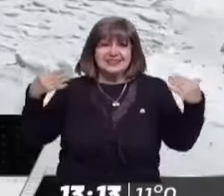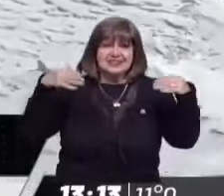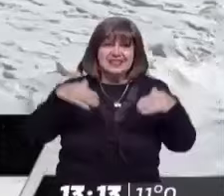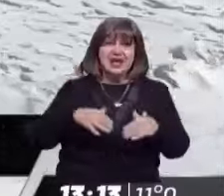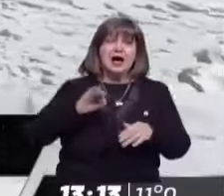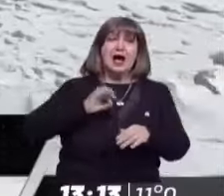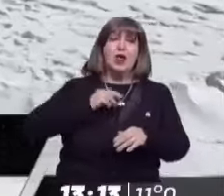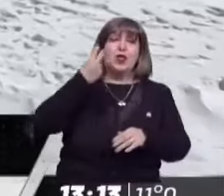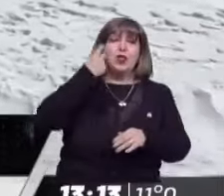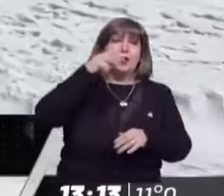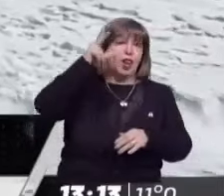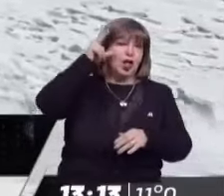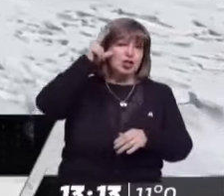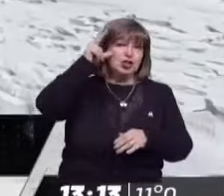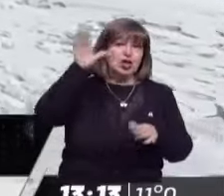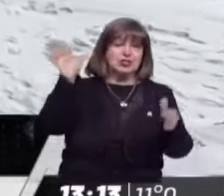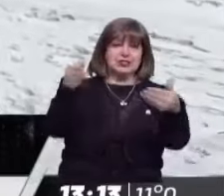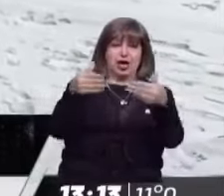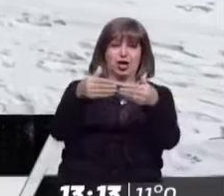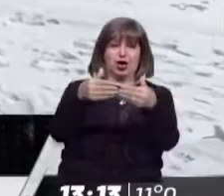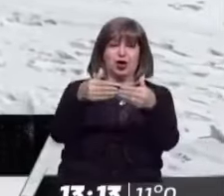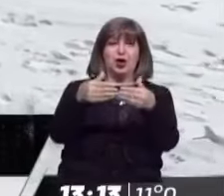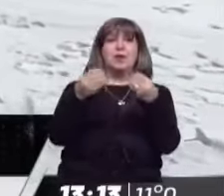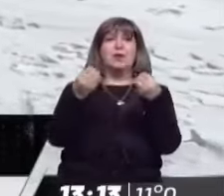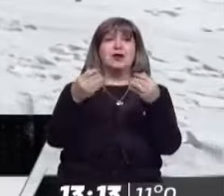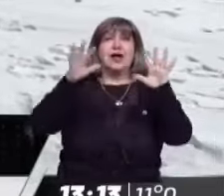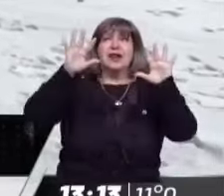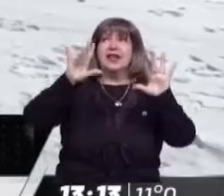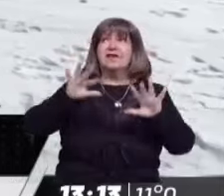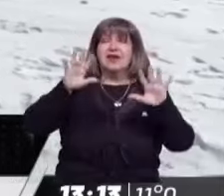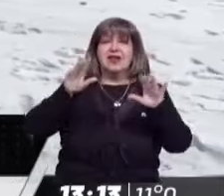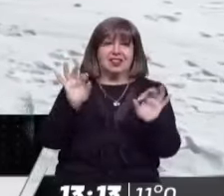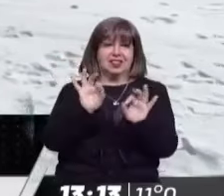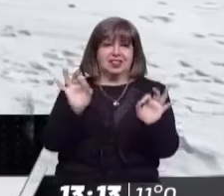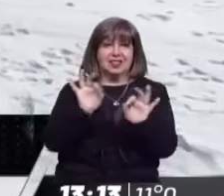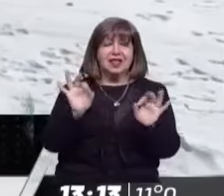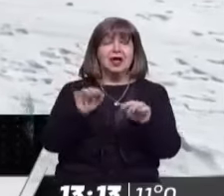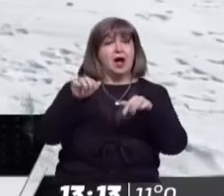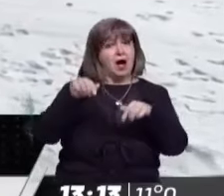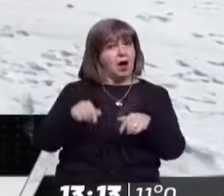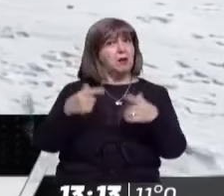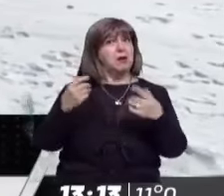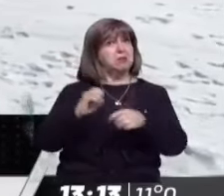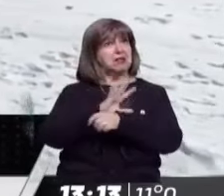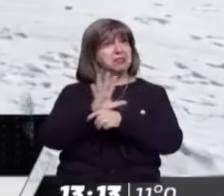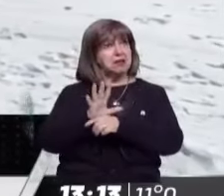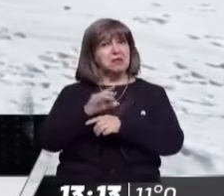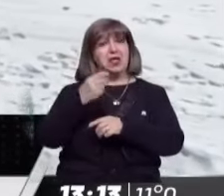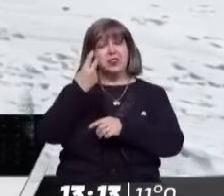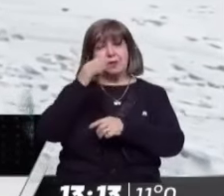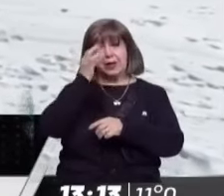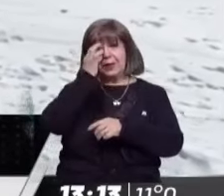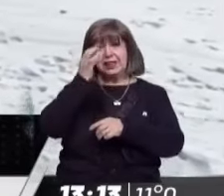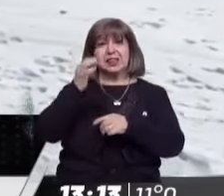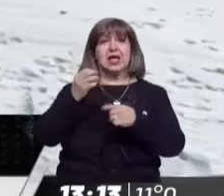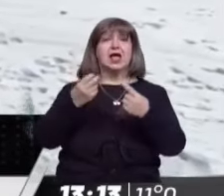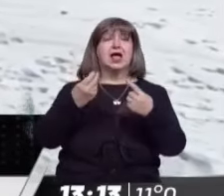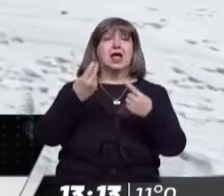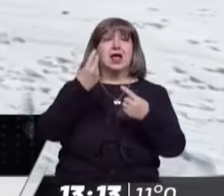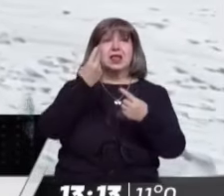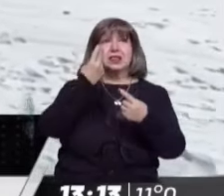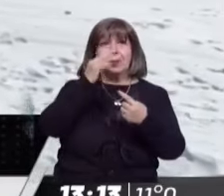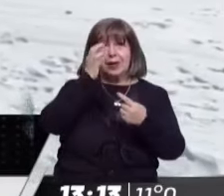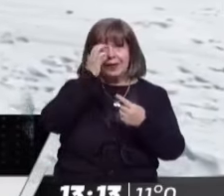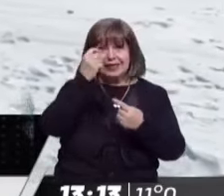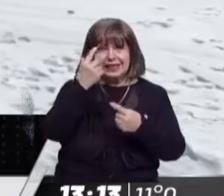Porque en el 2008 cerró. Claro. Cerró por falta de nieve. Pero ahora, desde la pandemia, ha vuelto a nevar. Nevó en el 2020, nevó el